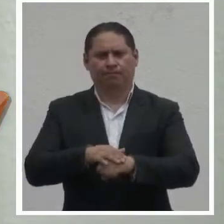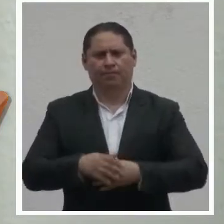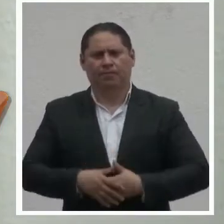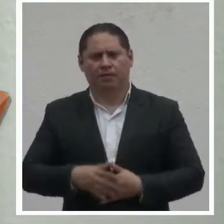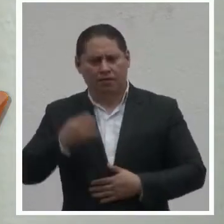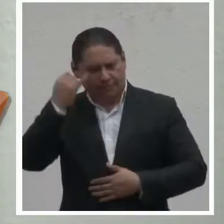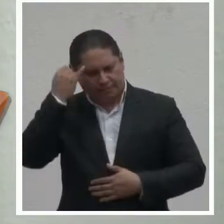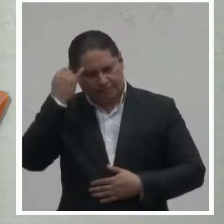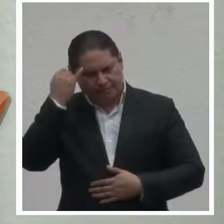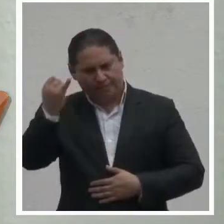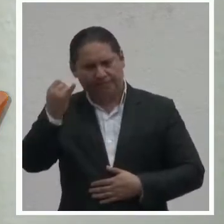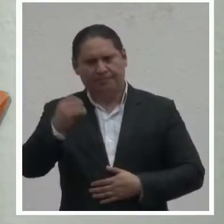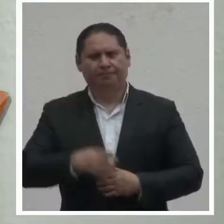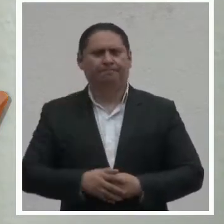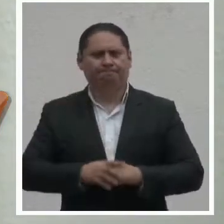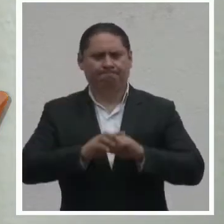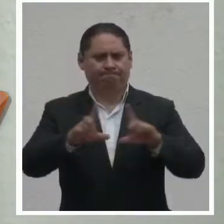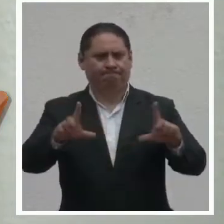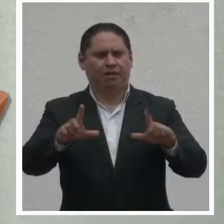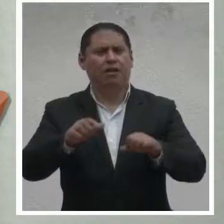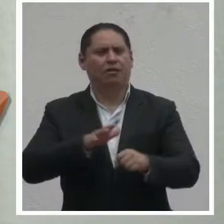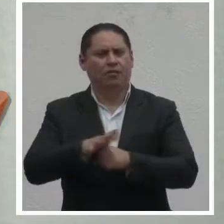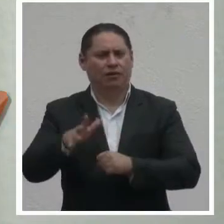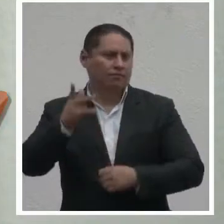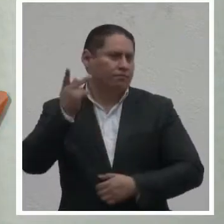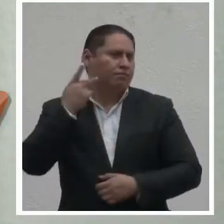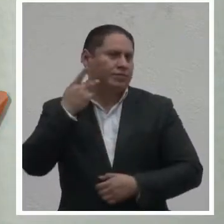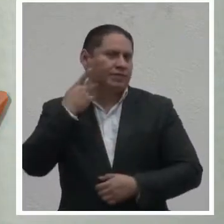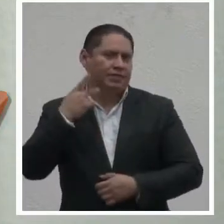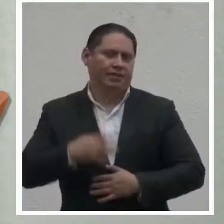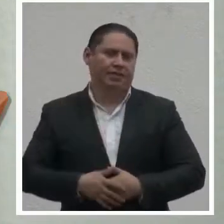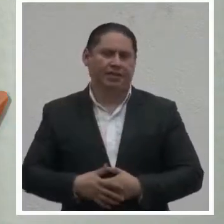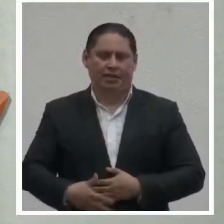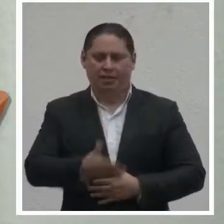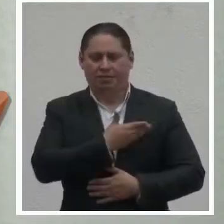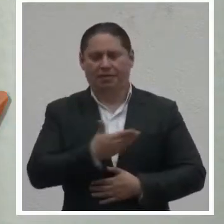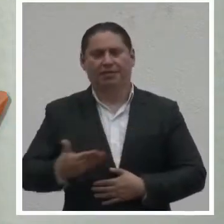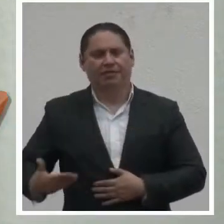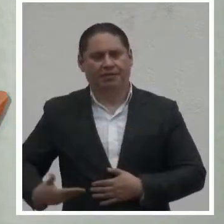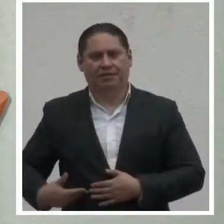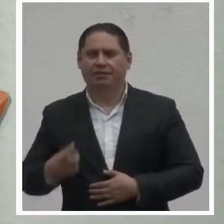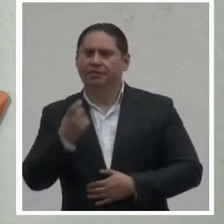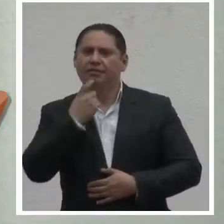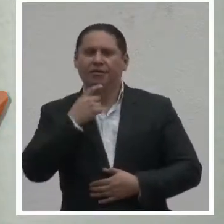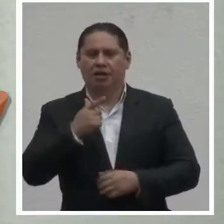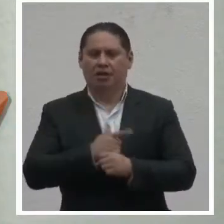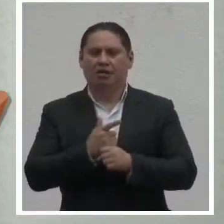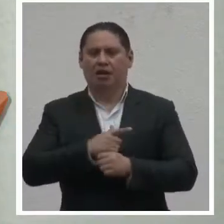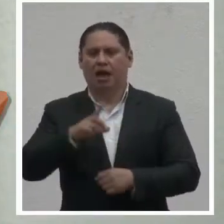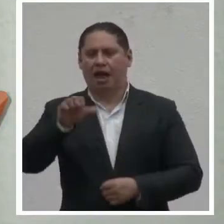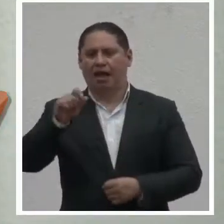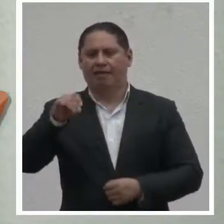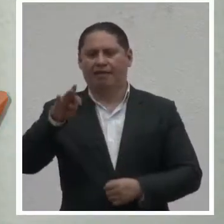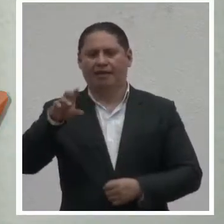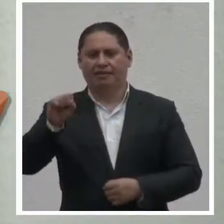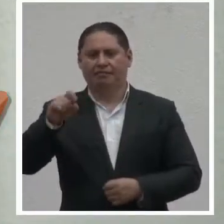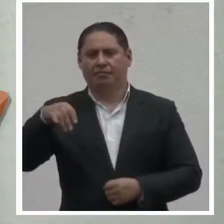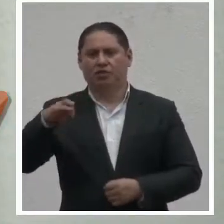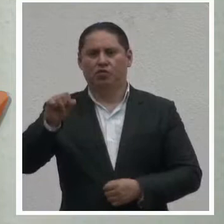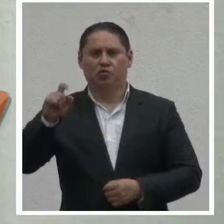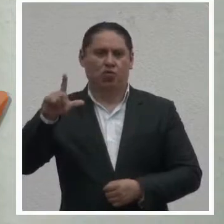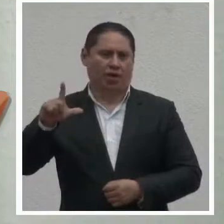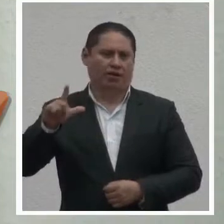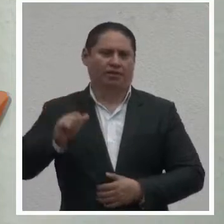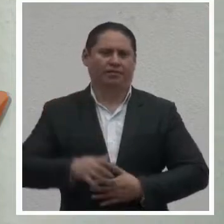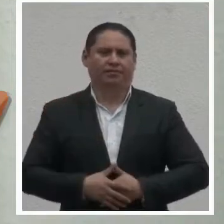idea que sobre la política tiene el presidente de México, el licenciado Andrés Manuel